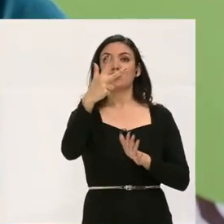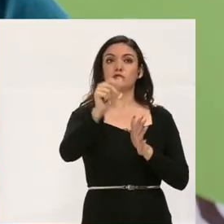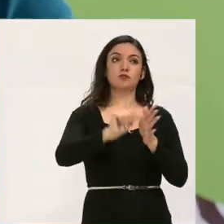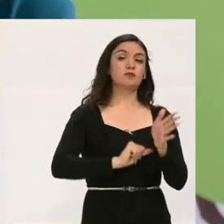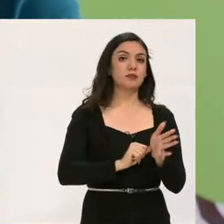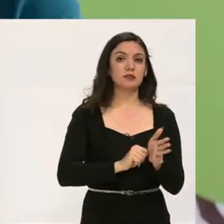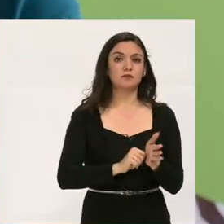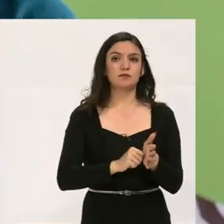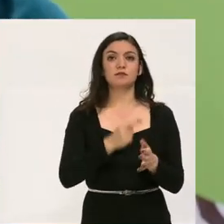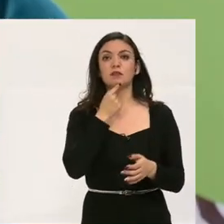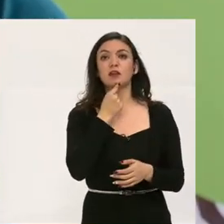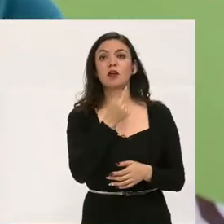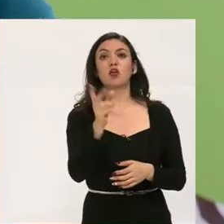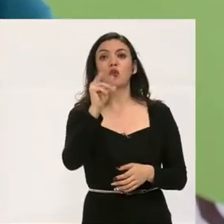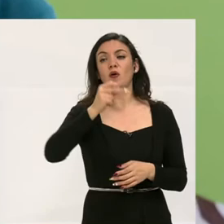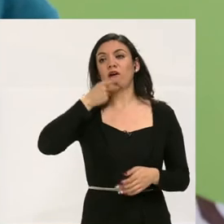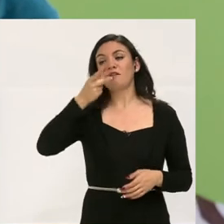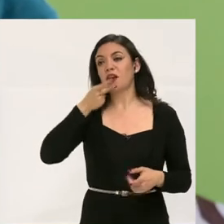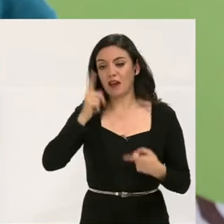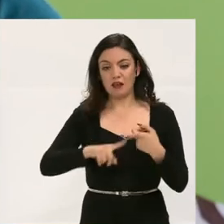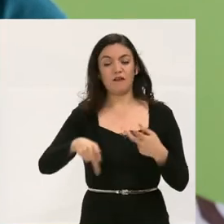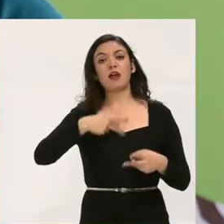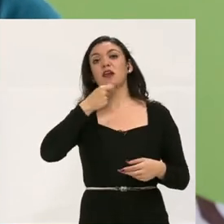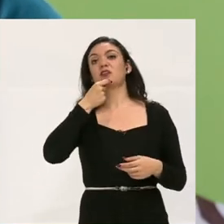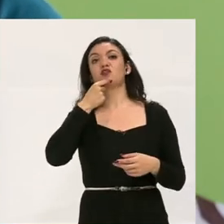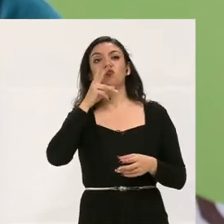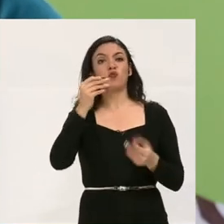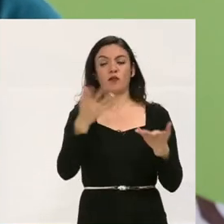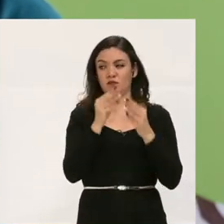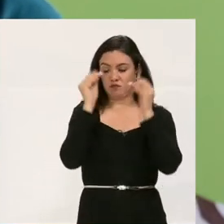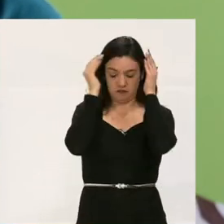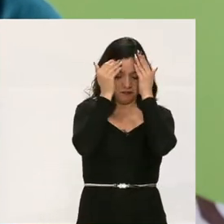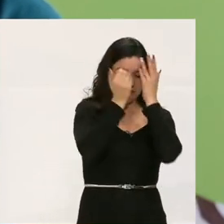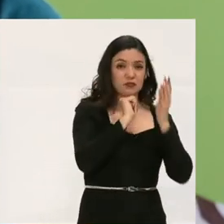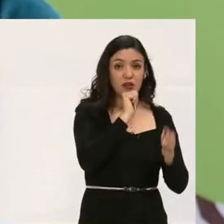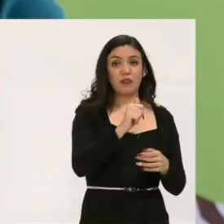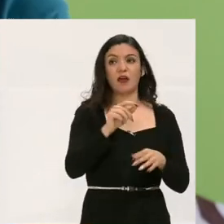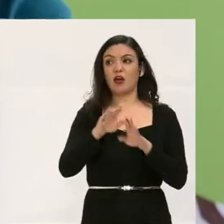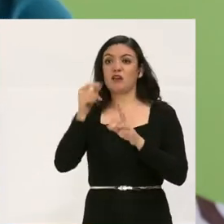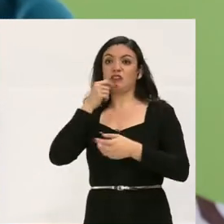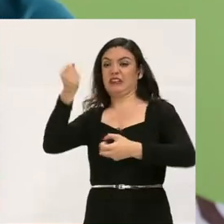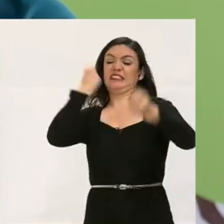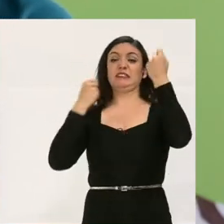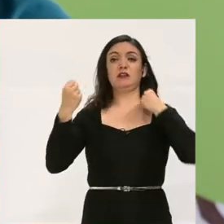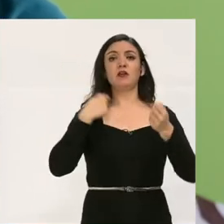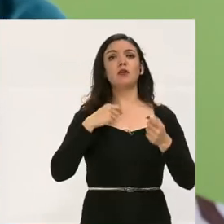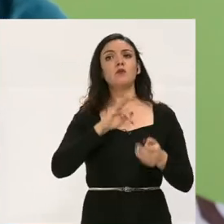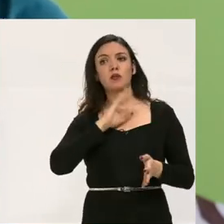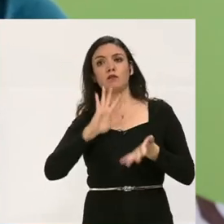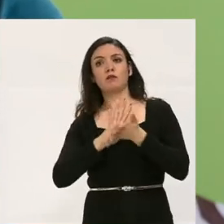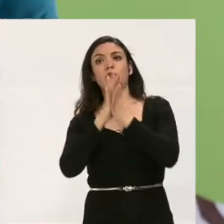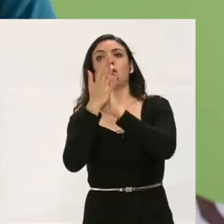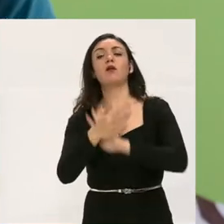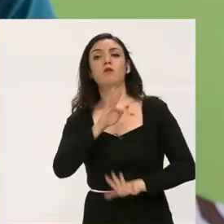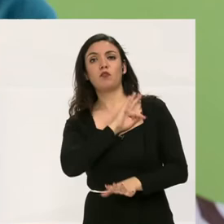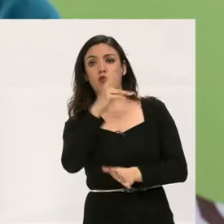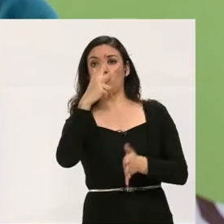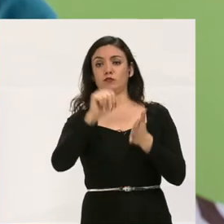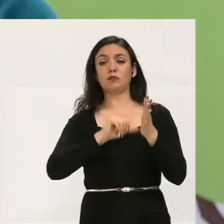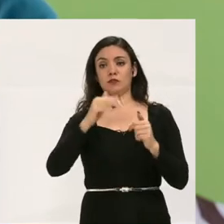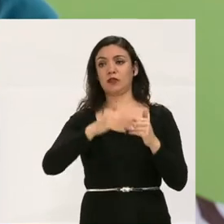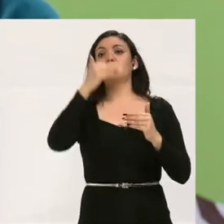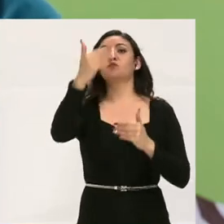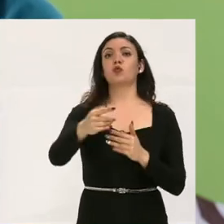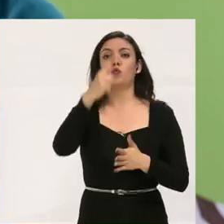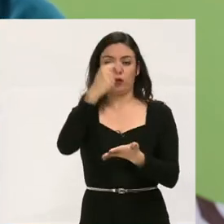cerca de 8 meses niños que no hablaban niños que no había nada de interacción niños con auto agresividad integrarse